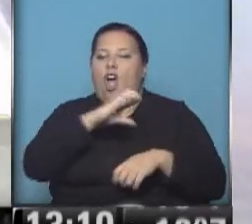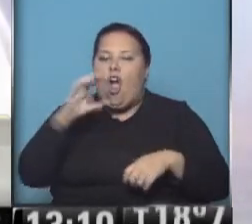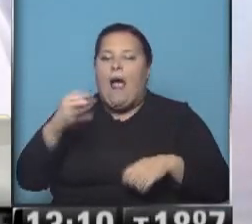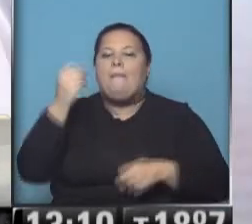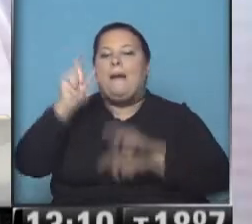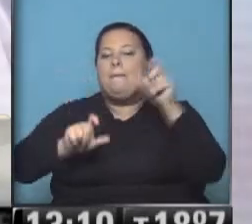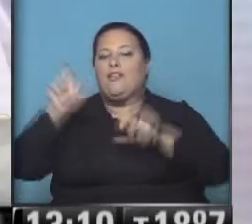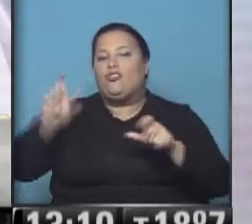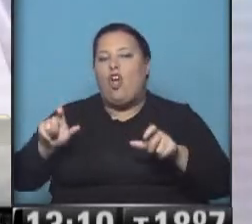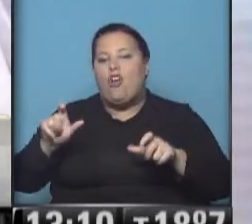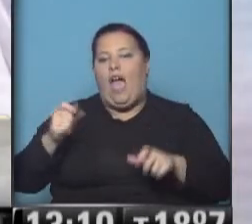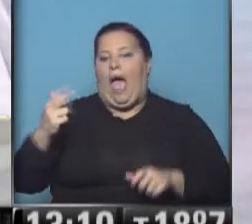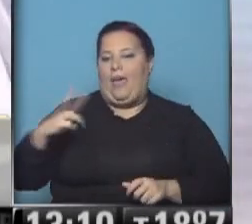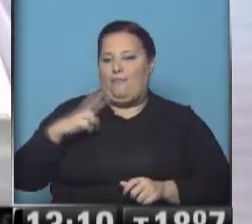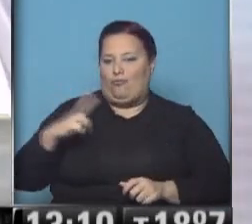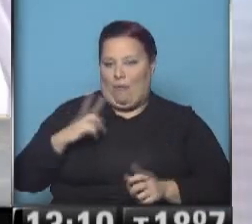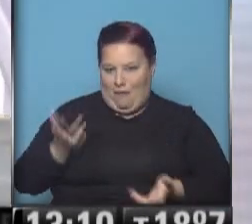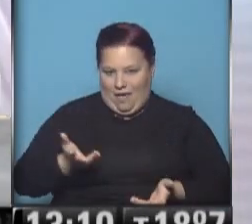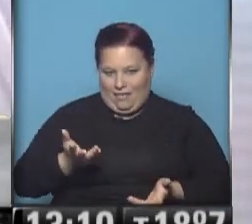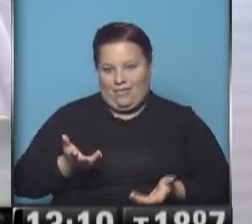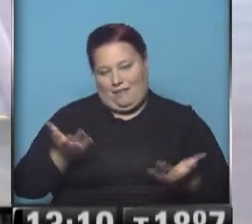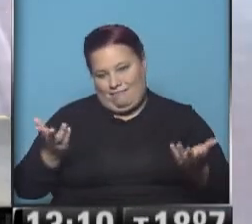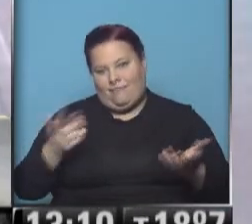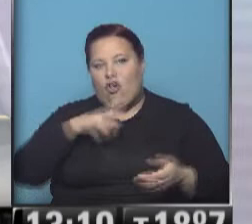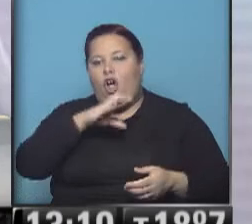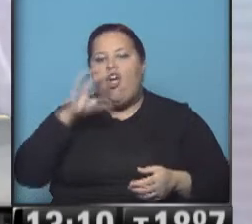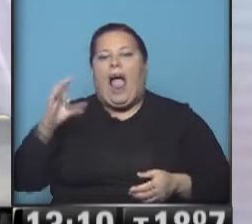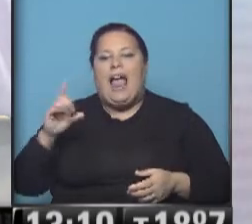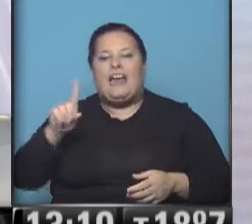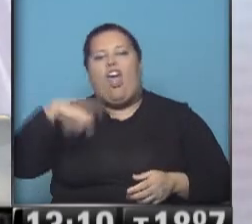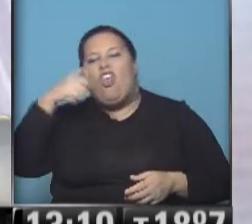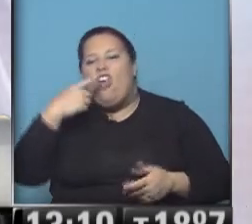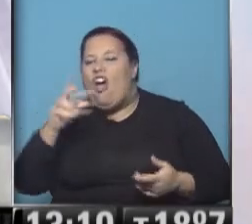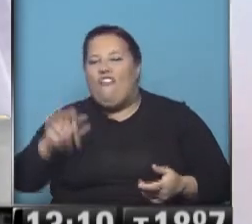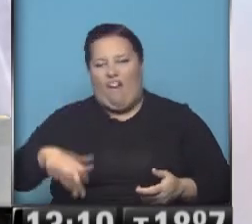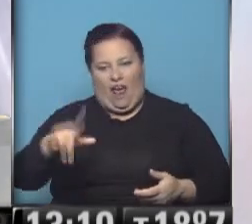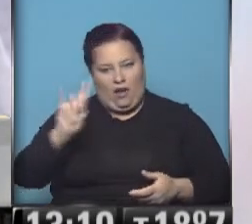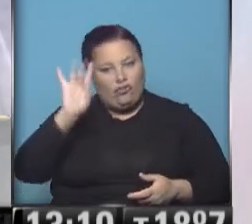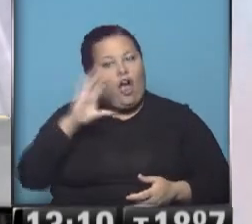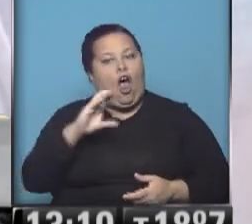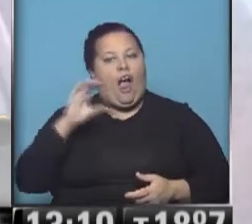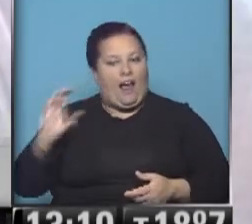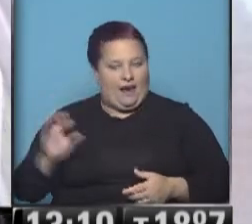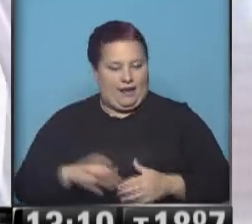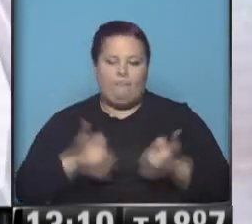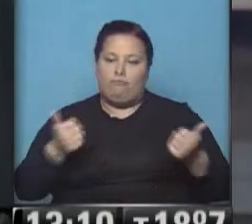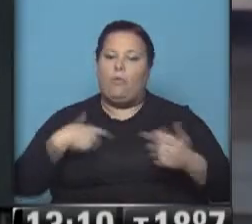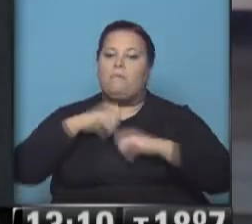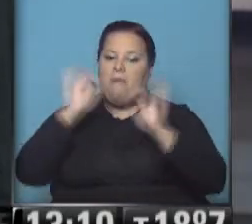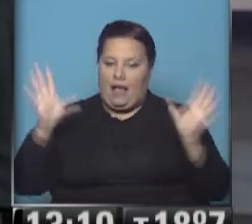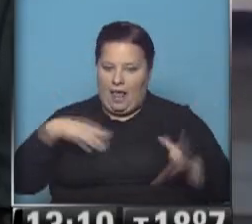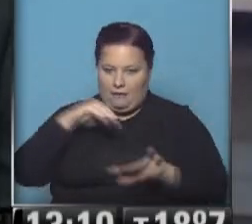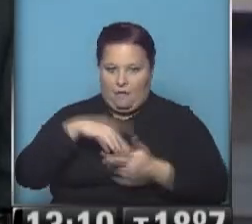clientes adinerados por supuesto estamos hablando de cocaína y no de drogas más baratas 100 ml o vamos a estar empleando